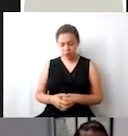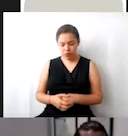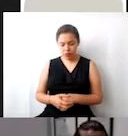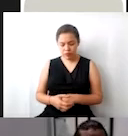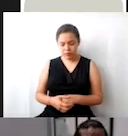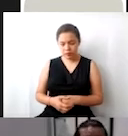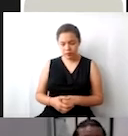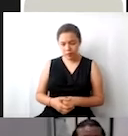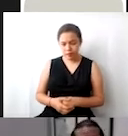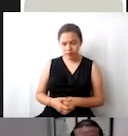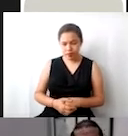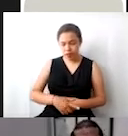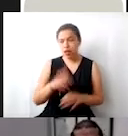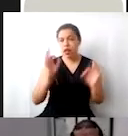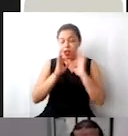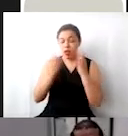interpretar que es de forma total.